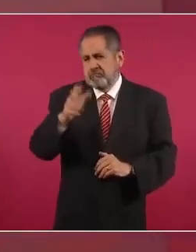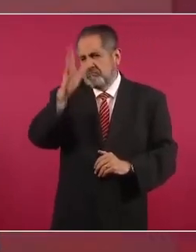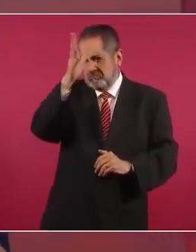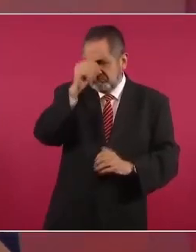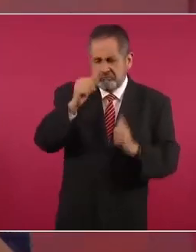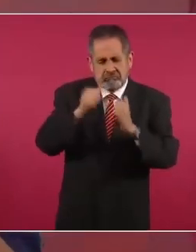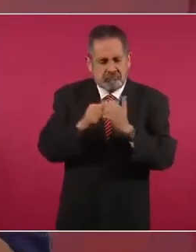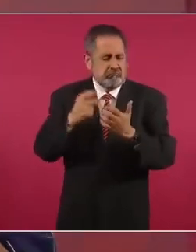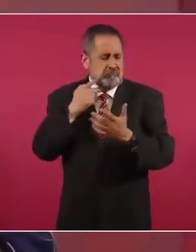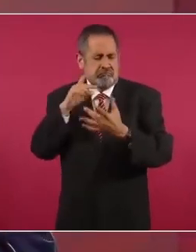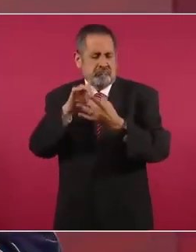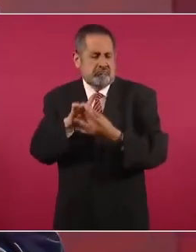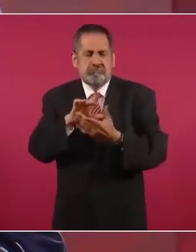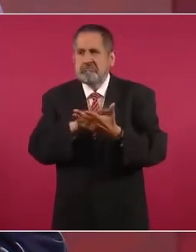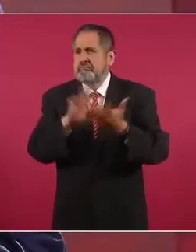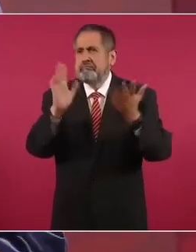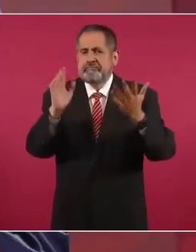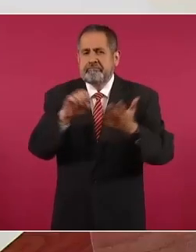política